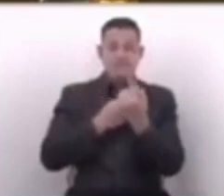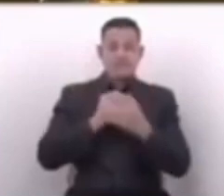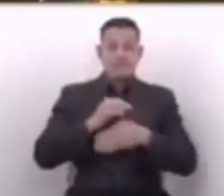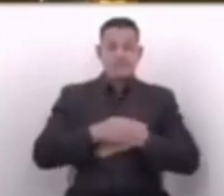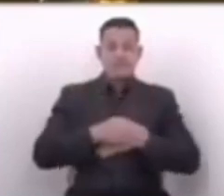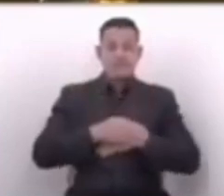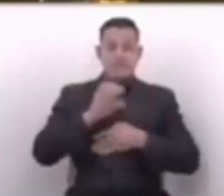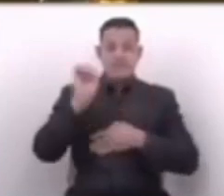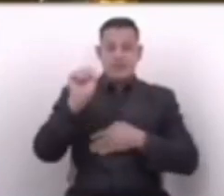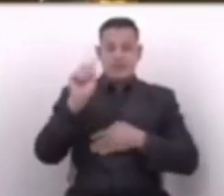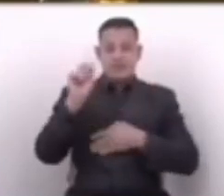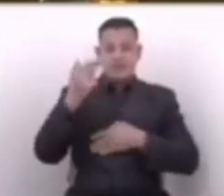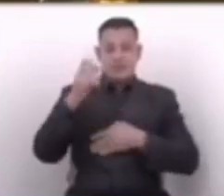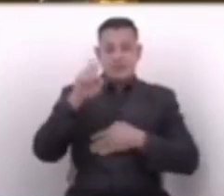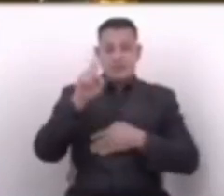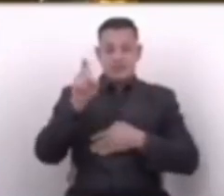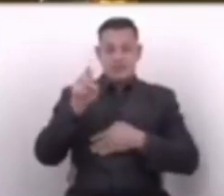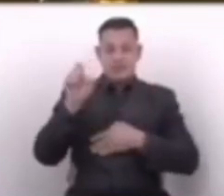Sánchez Serén.